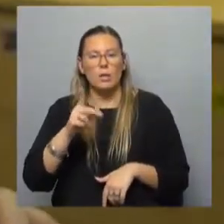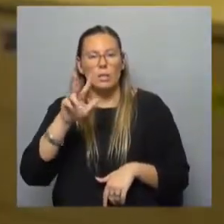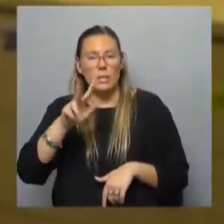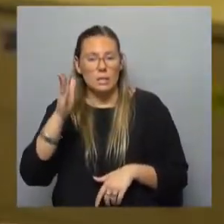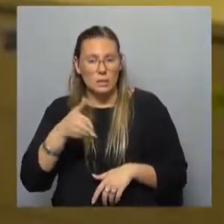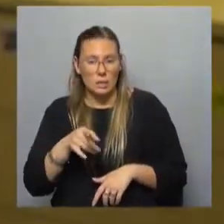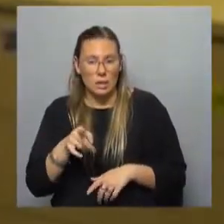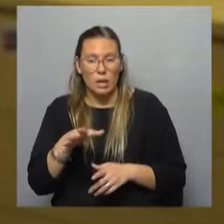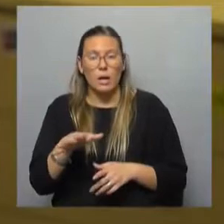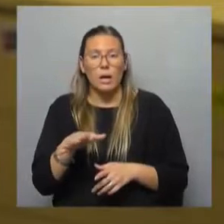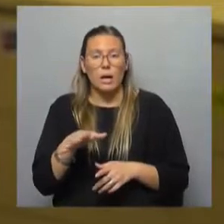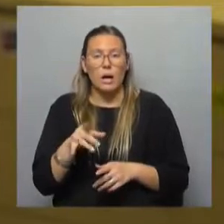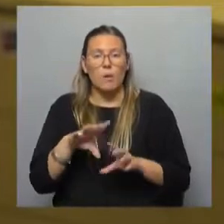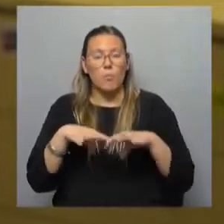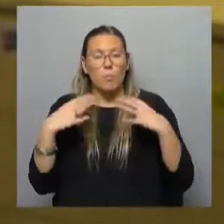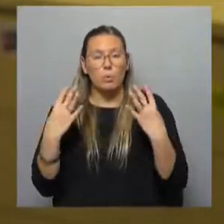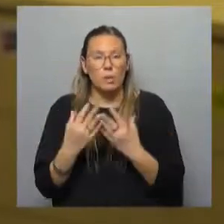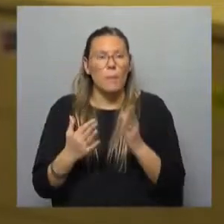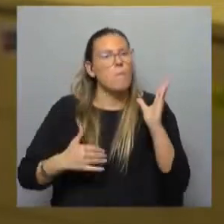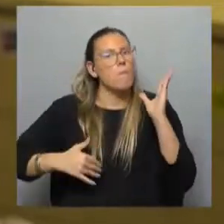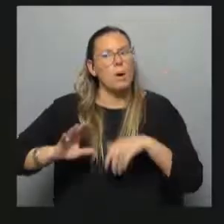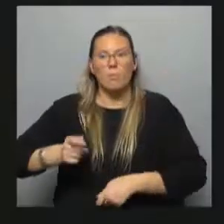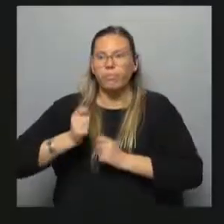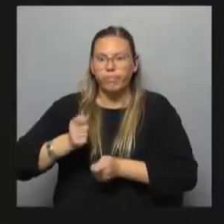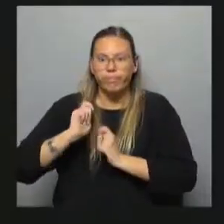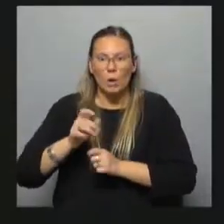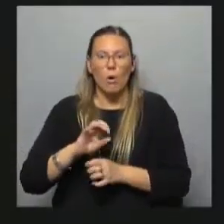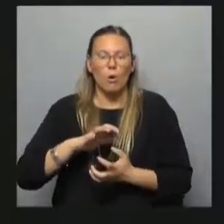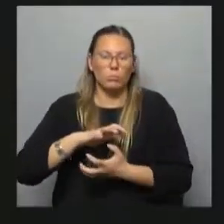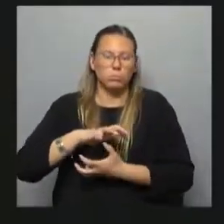recursos pesqueros a nivel mundial están sobreexplotados